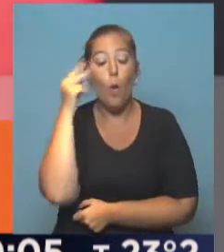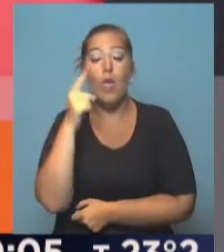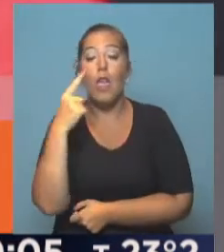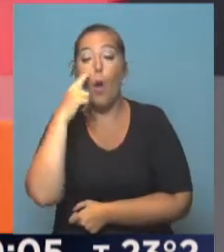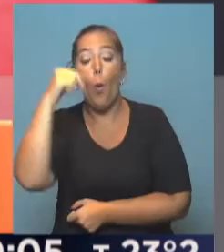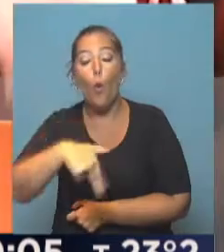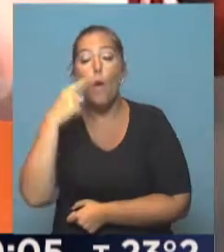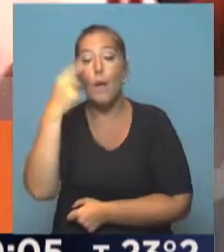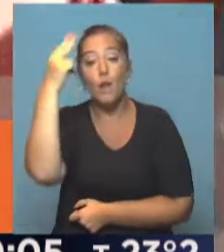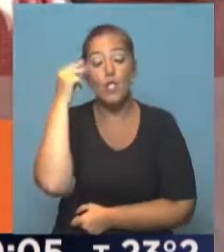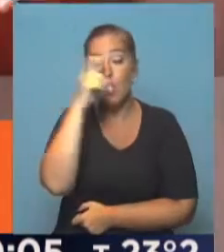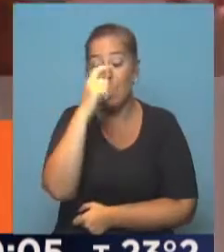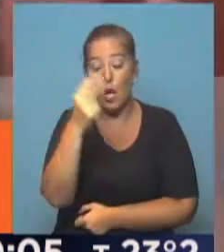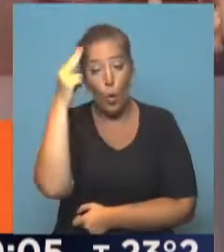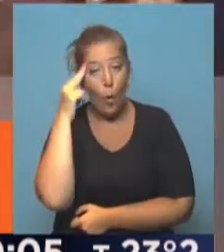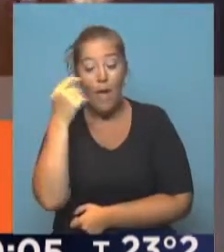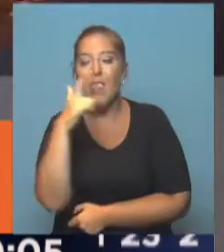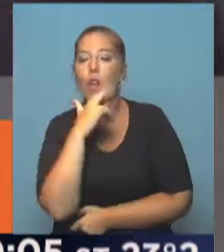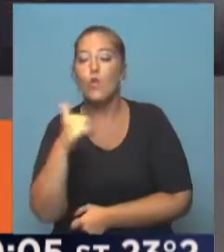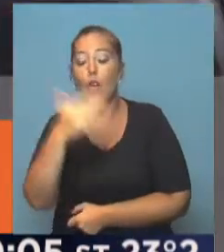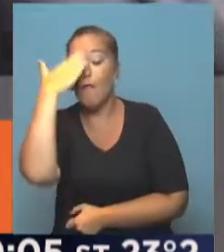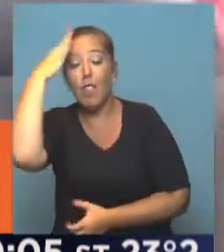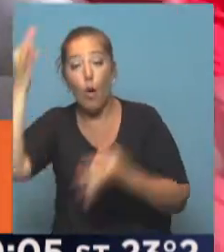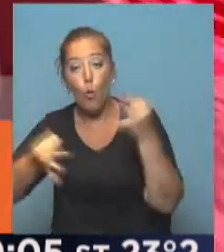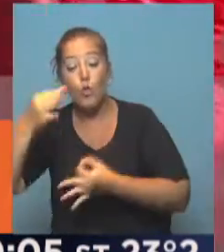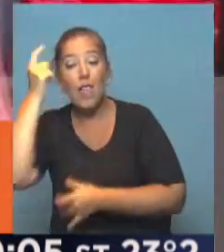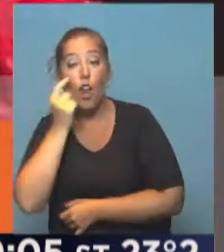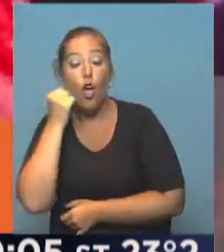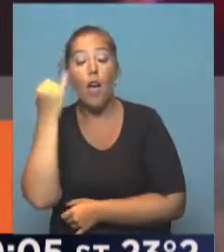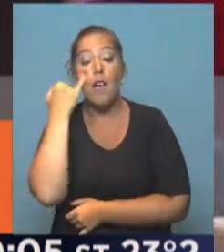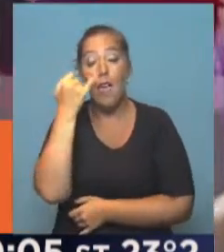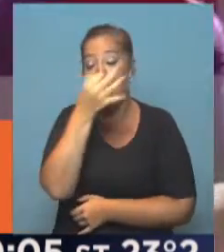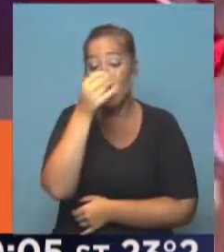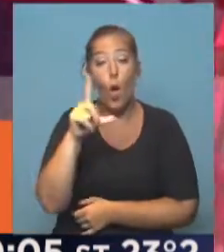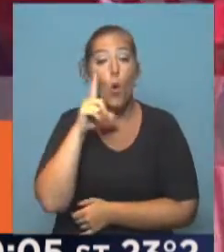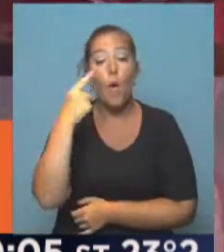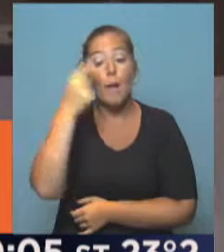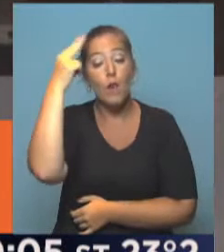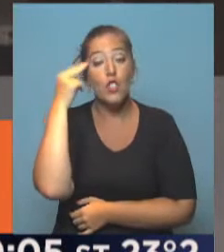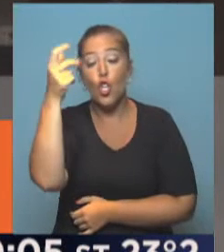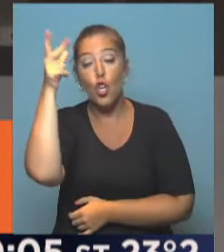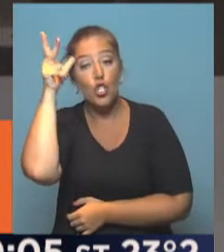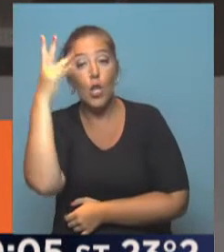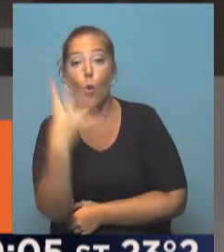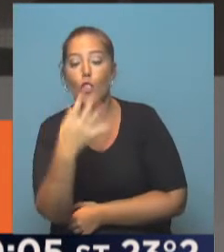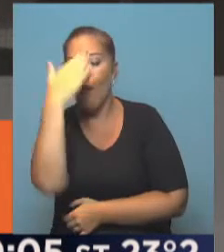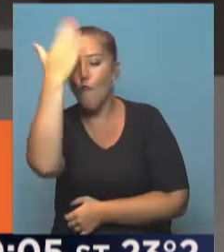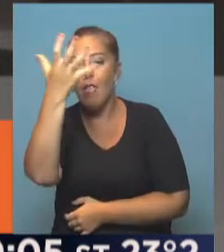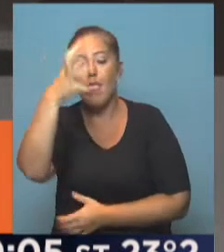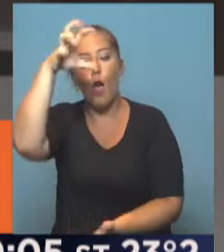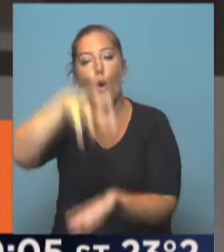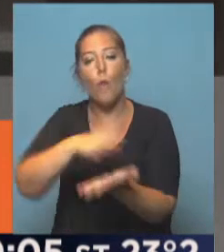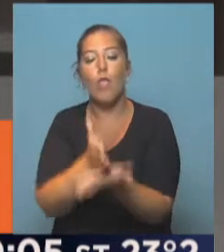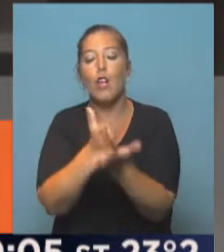ante un juzgado federal riojano, y el 8 de julio de 1984, ante la Comisión Provincial de Derechos Humanos